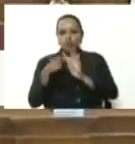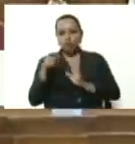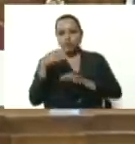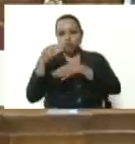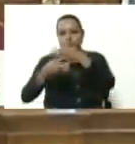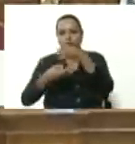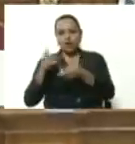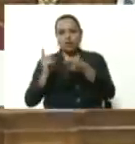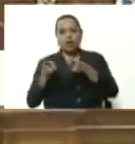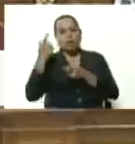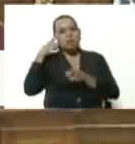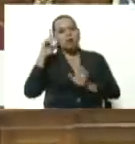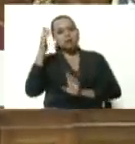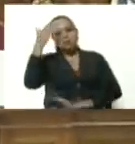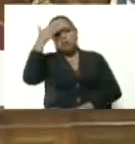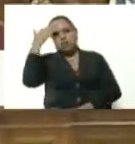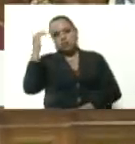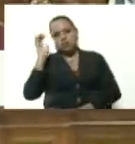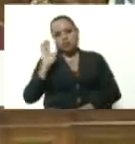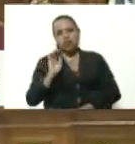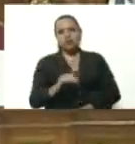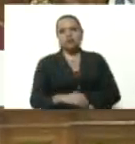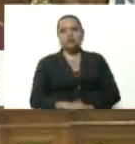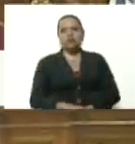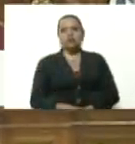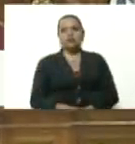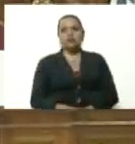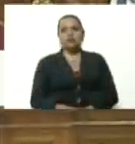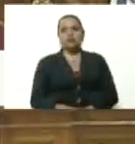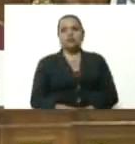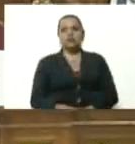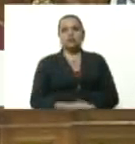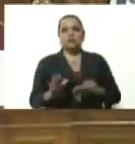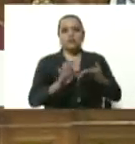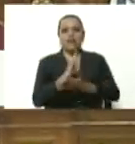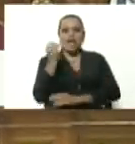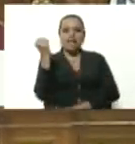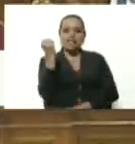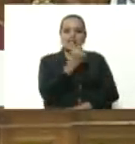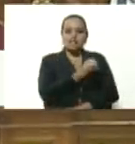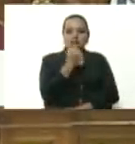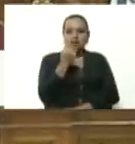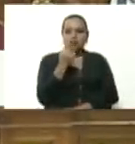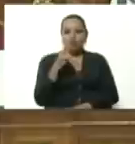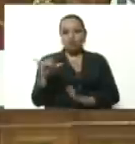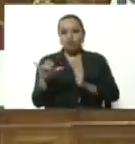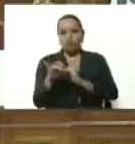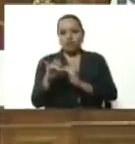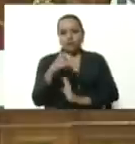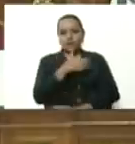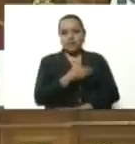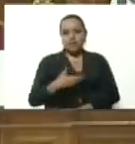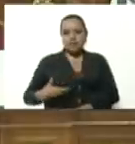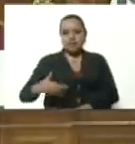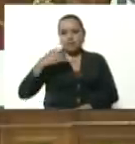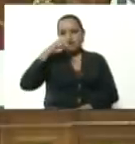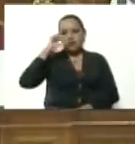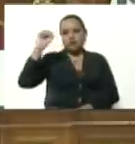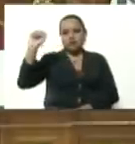quizás se te escapó el asesinato en grado de frustración del presidente de la República.